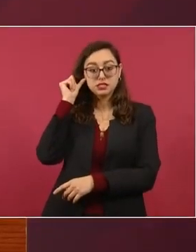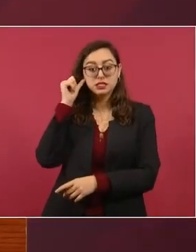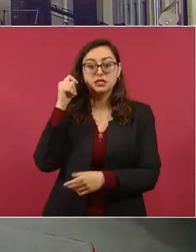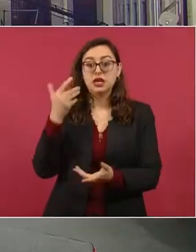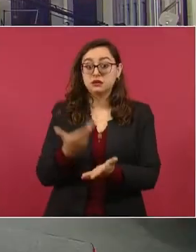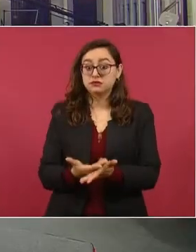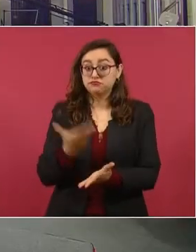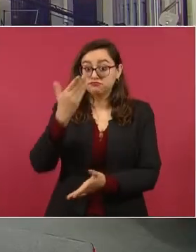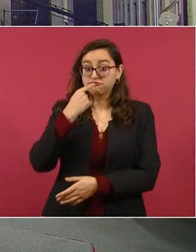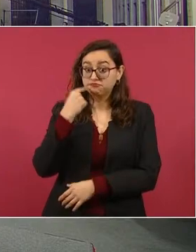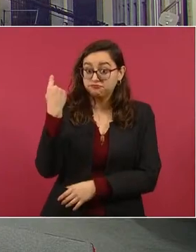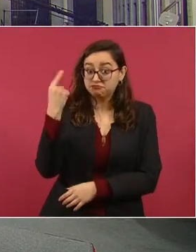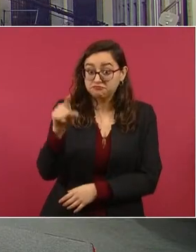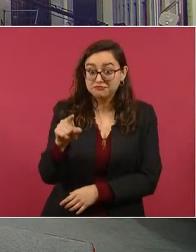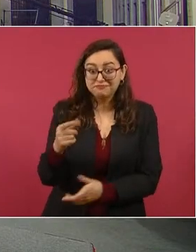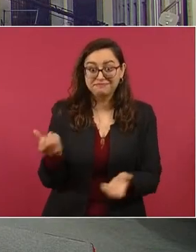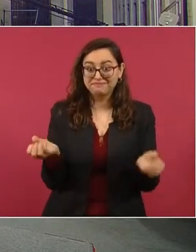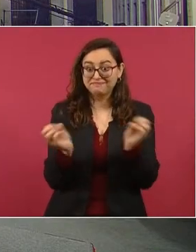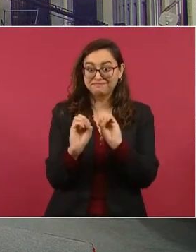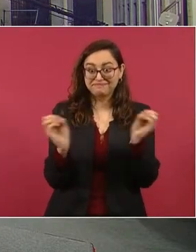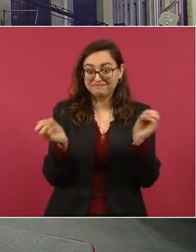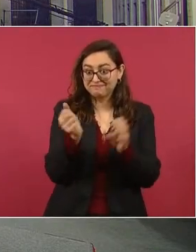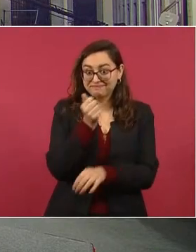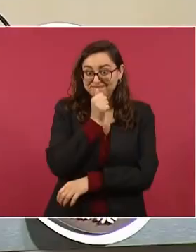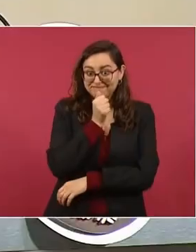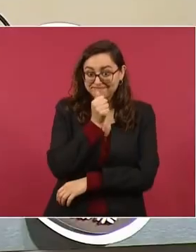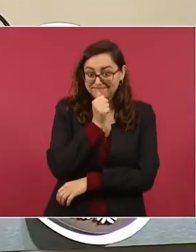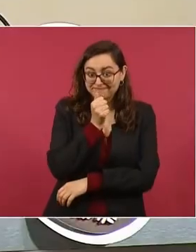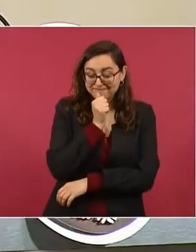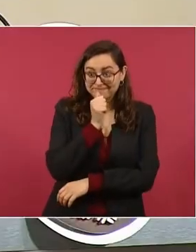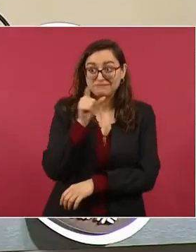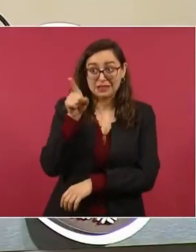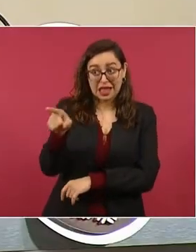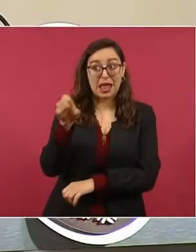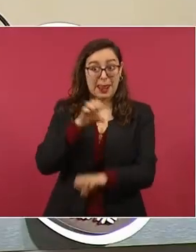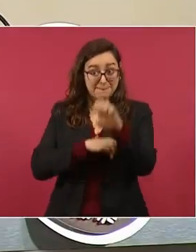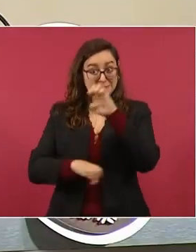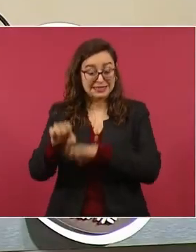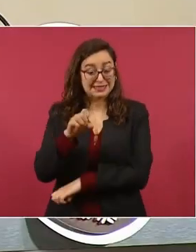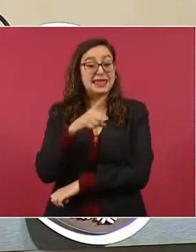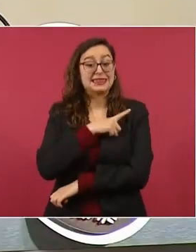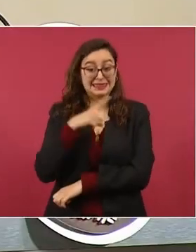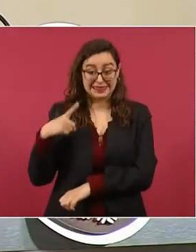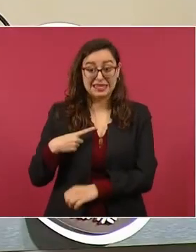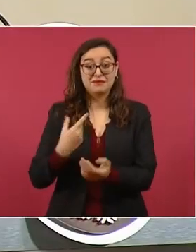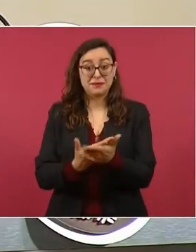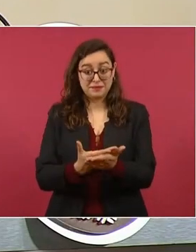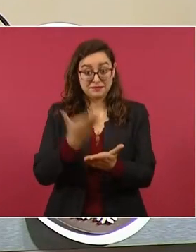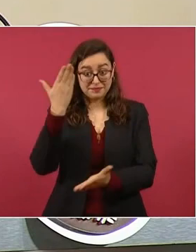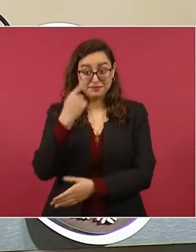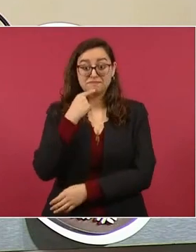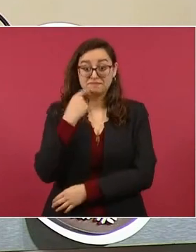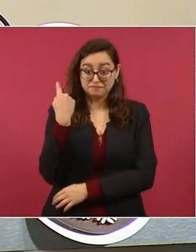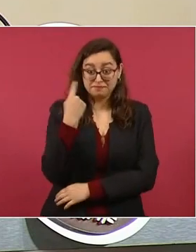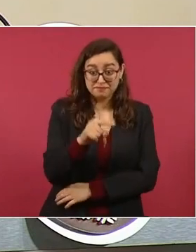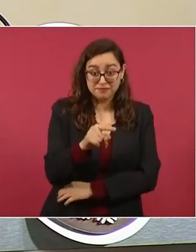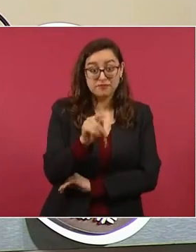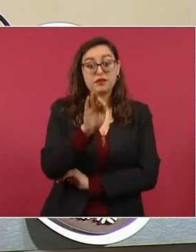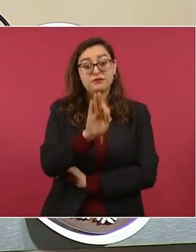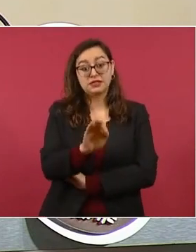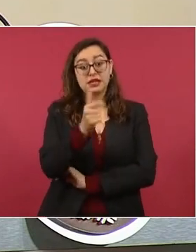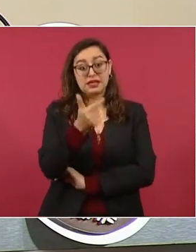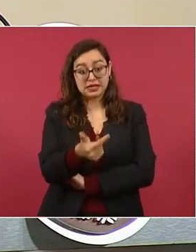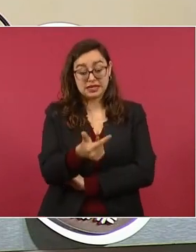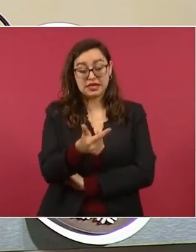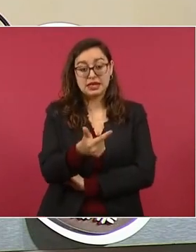la denuncia para que obviamente y de manera oportuna y ágil la Fiscalía